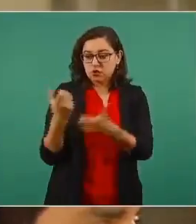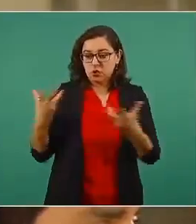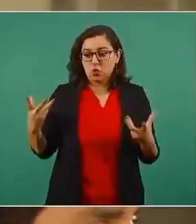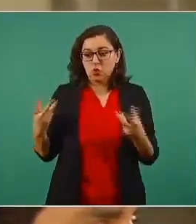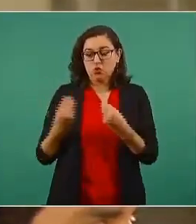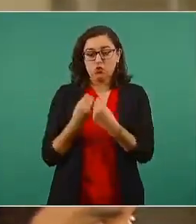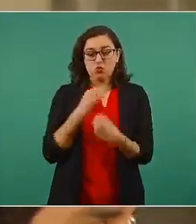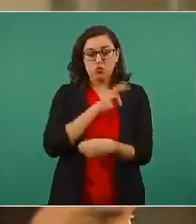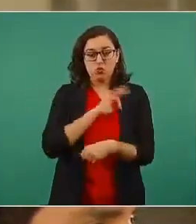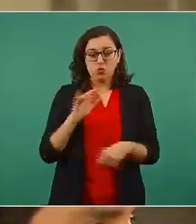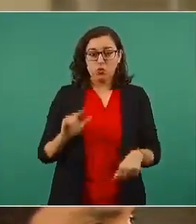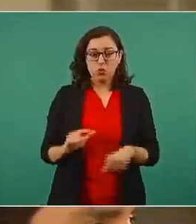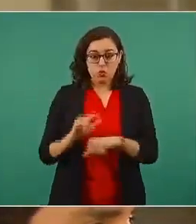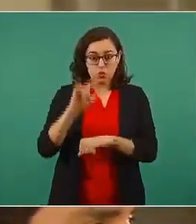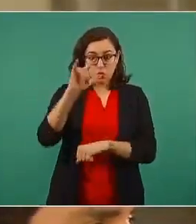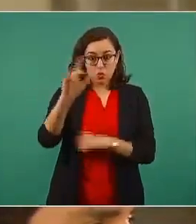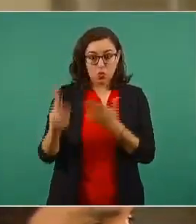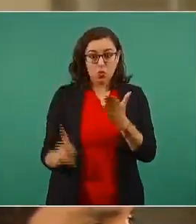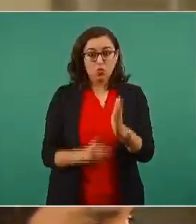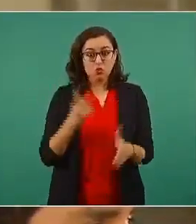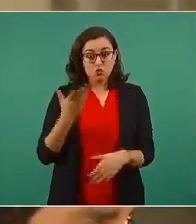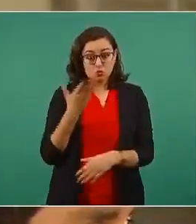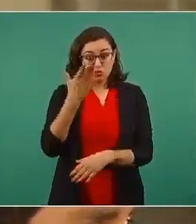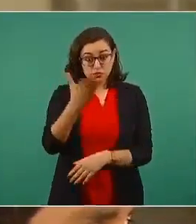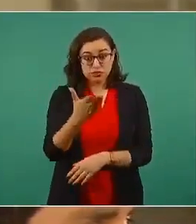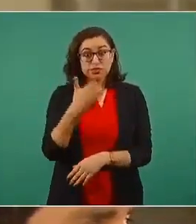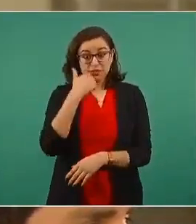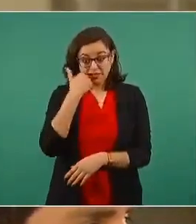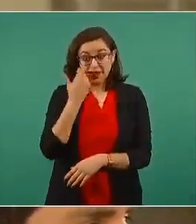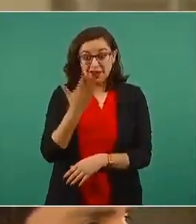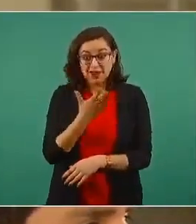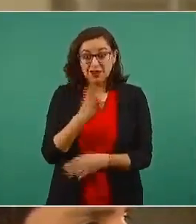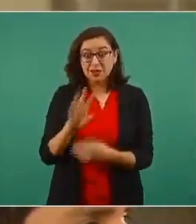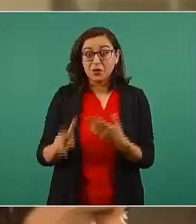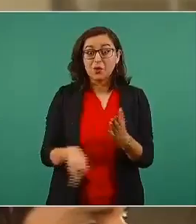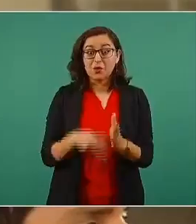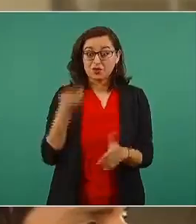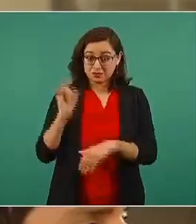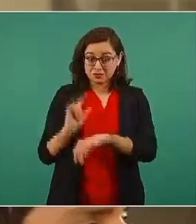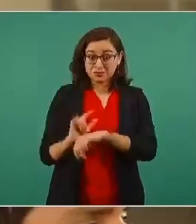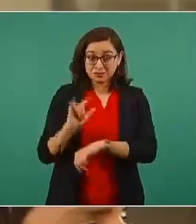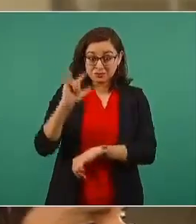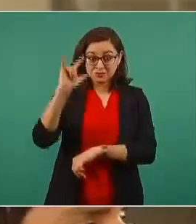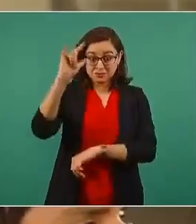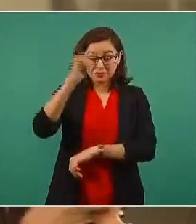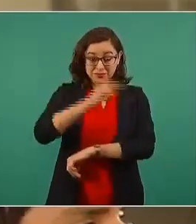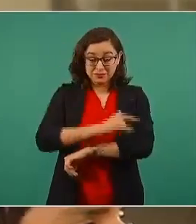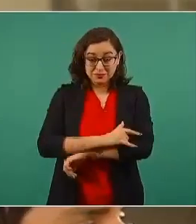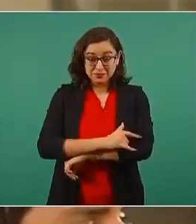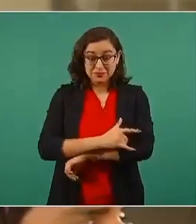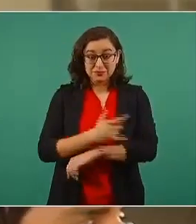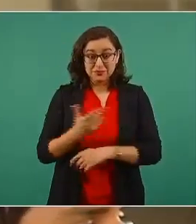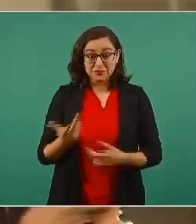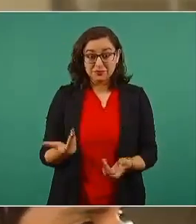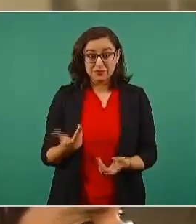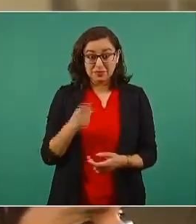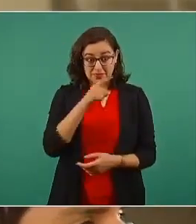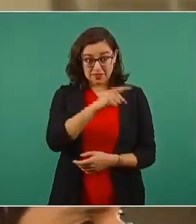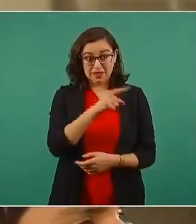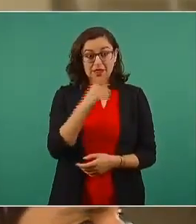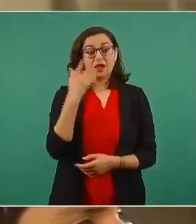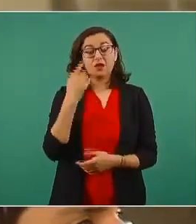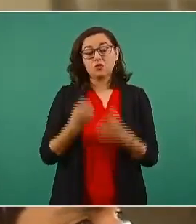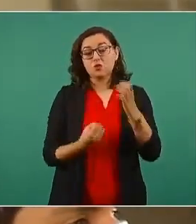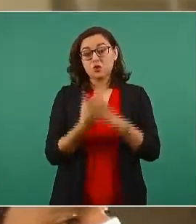volar. Presidente, ¿no le gustaría ver de nuevo Mexicana volar y despegar, aterrizar en Felipe Ángeles, y